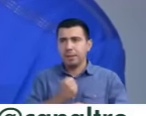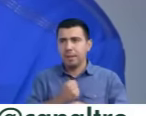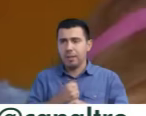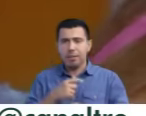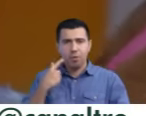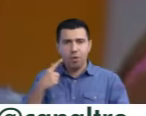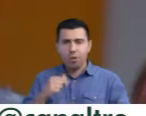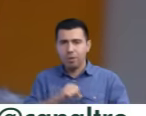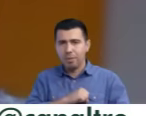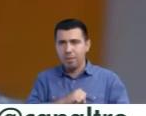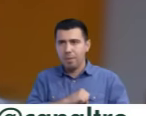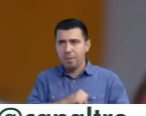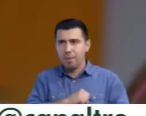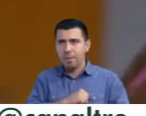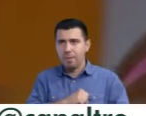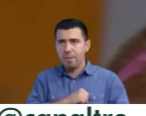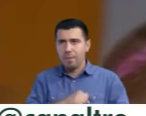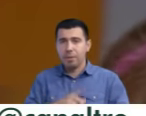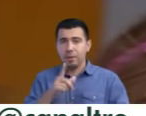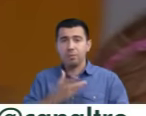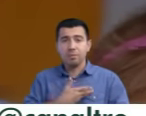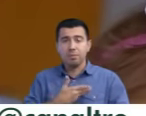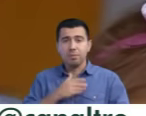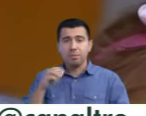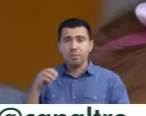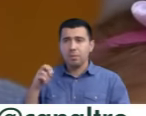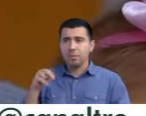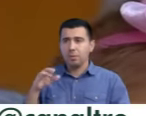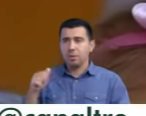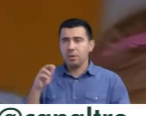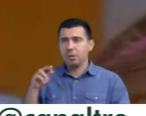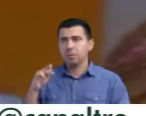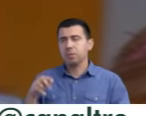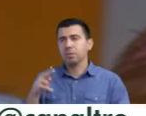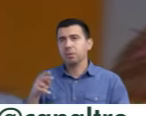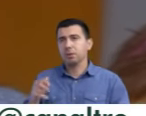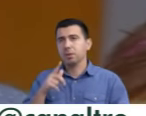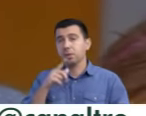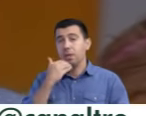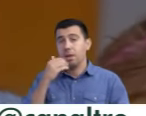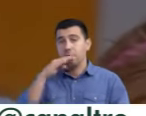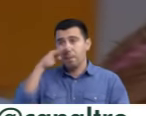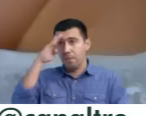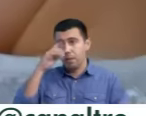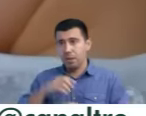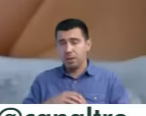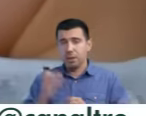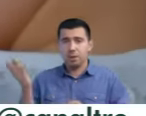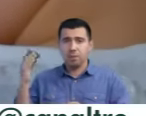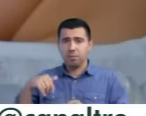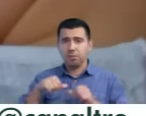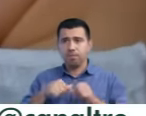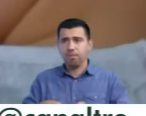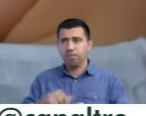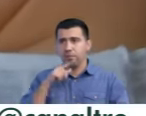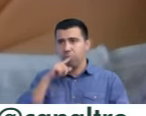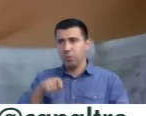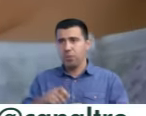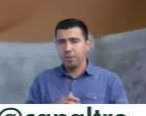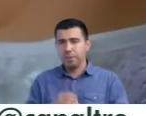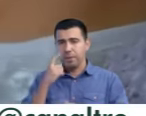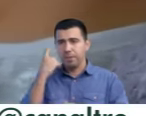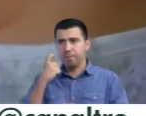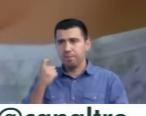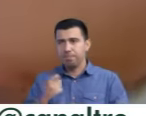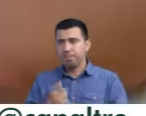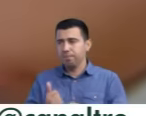día su mamá Mónica Martínez una paisa que tuvo que trasladar su resid solo encuentra como único